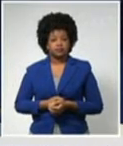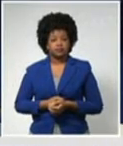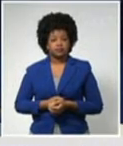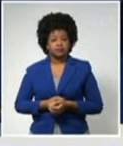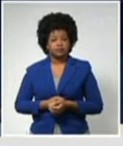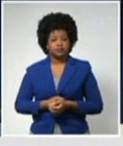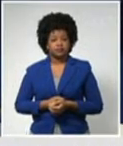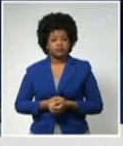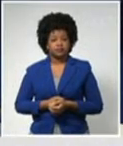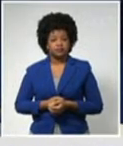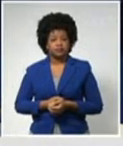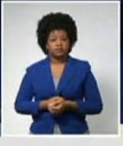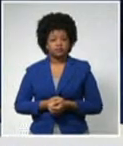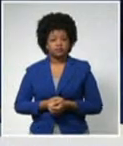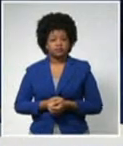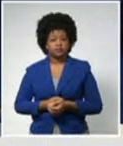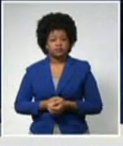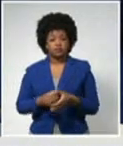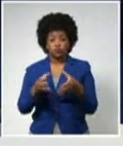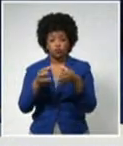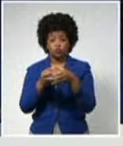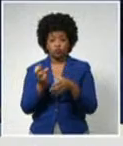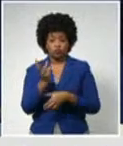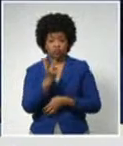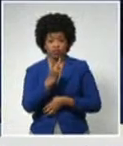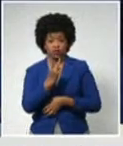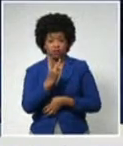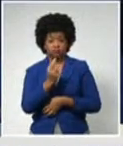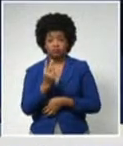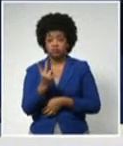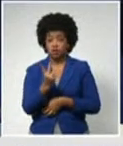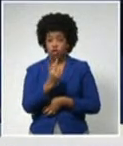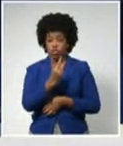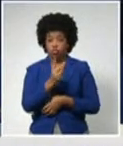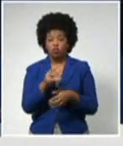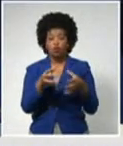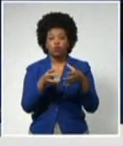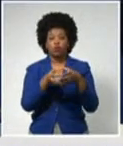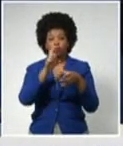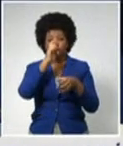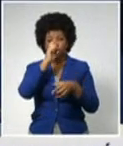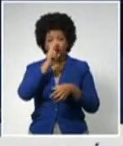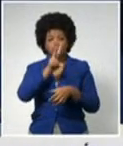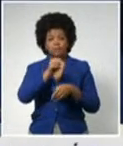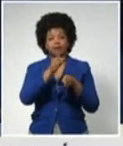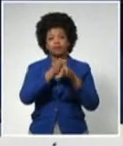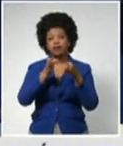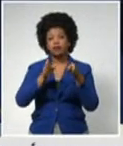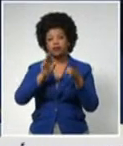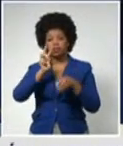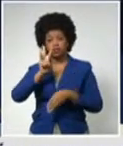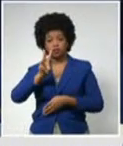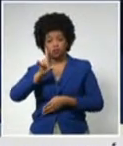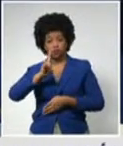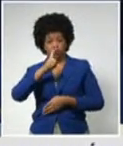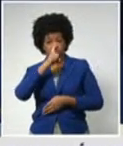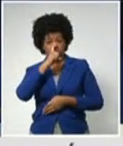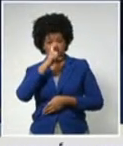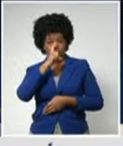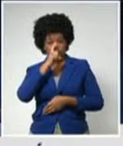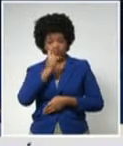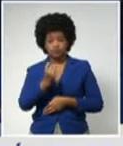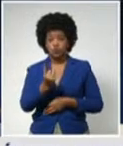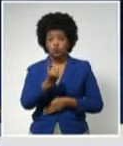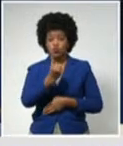Dos de las 10 personas diagnosticadas ayer están en el grupo de 20 a 39 de años, y uno en el grupo de